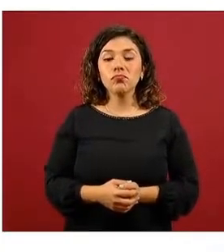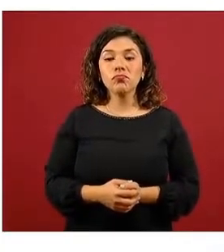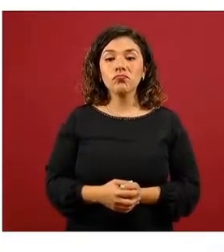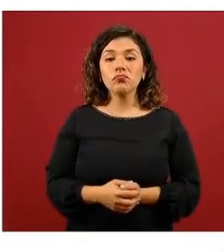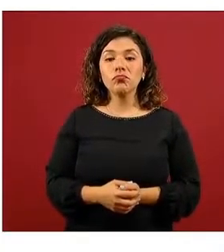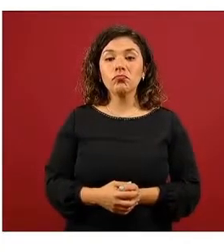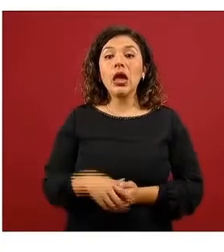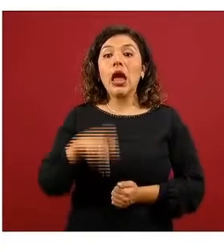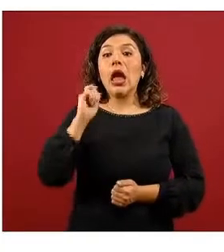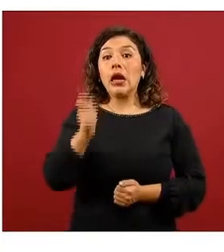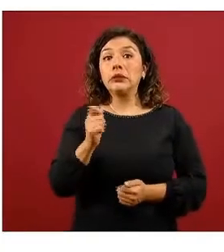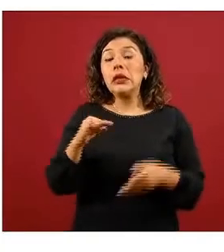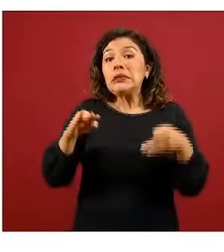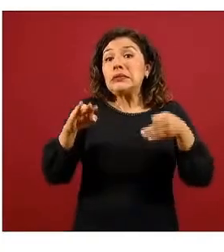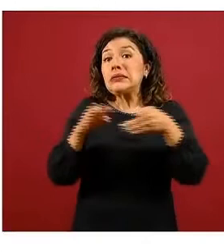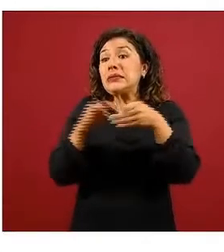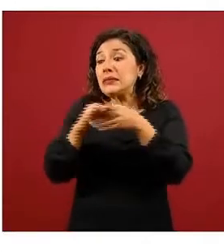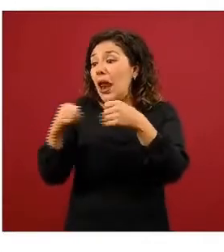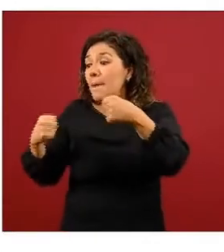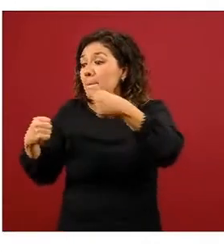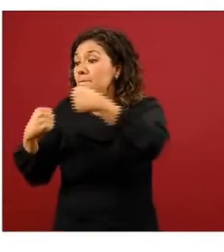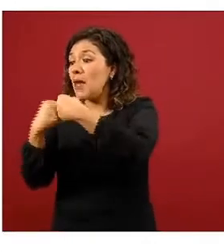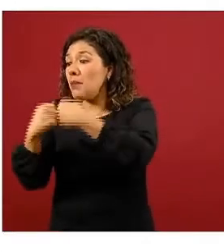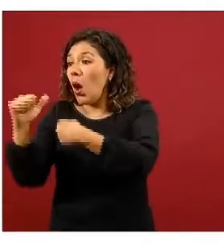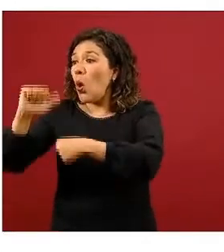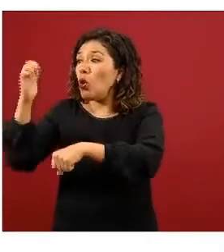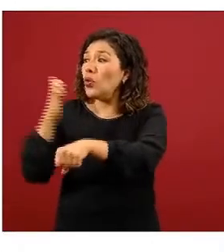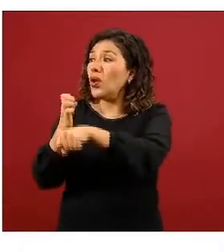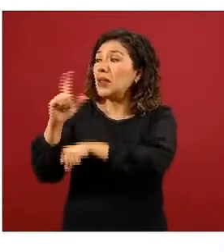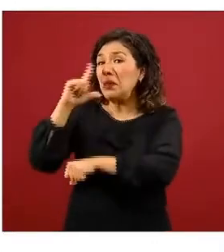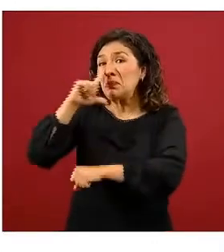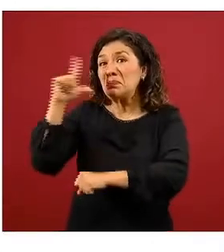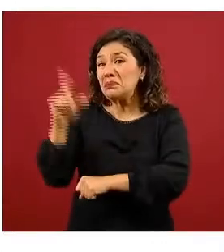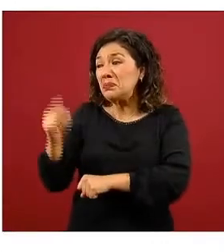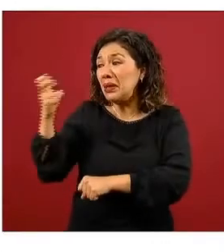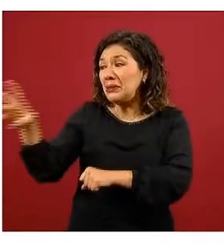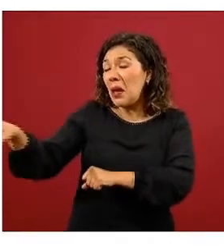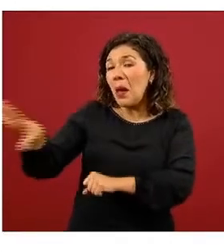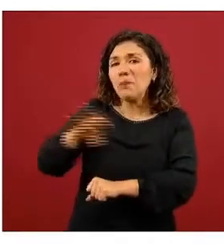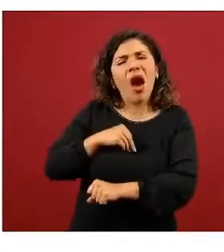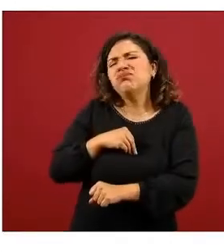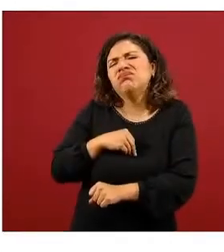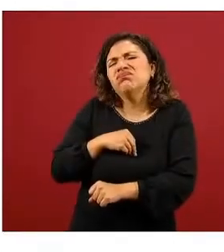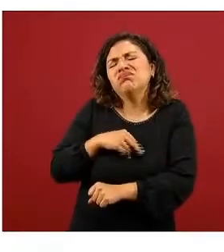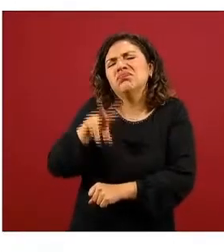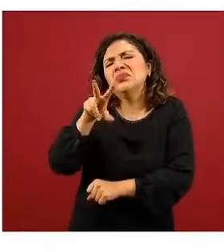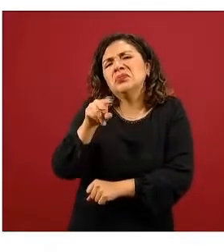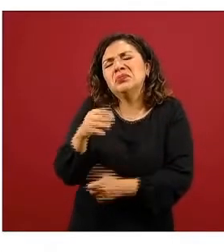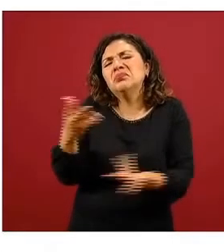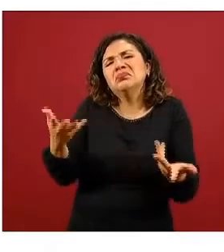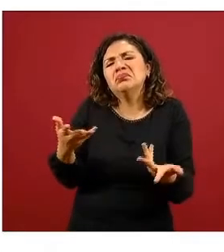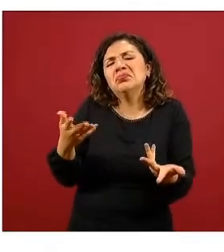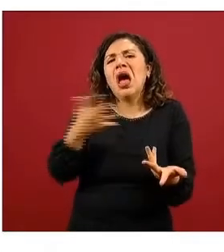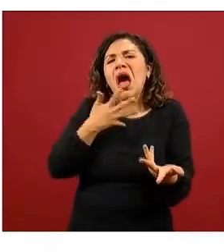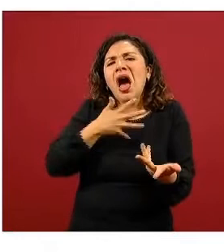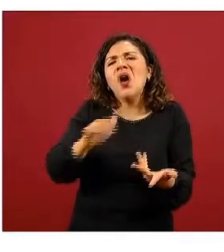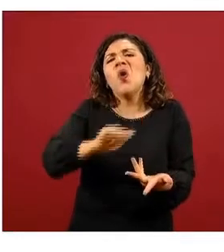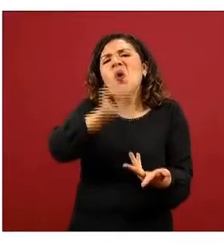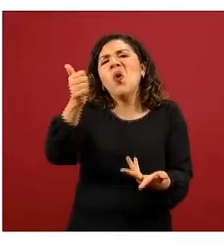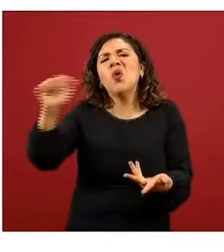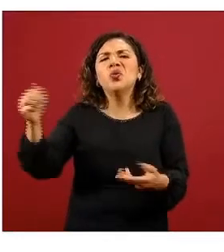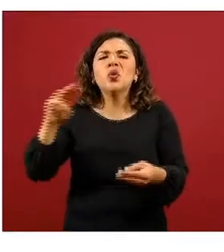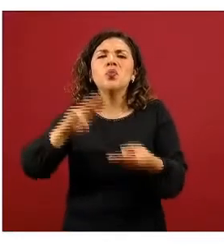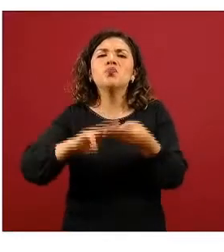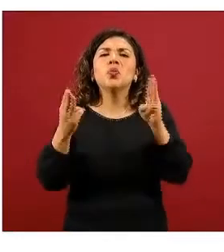la colindancia con otras entidades federativas que tuvieran una actividad importante necesariamente el único factor que